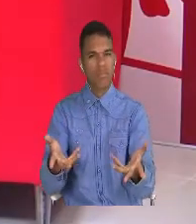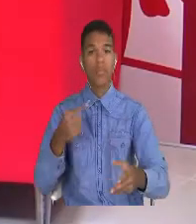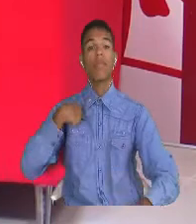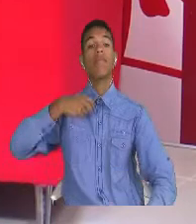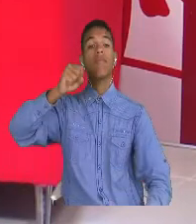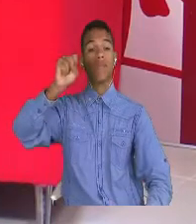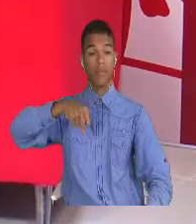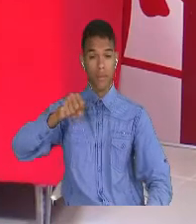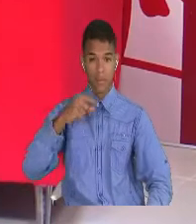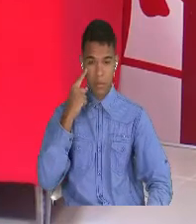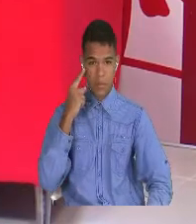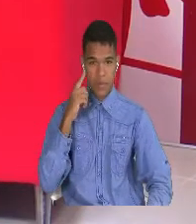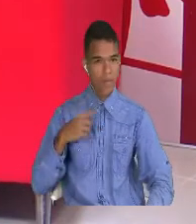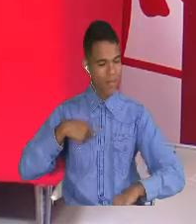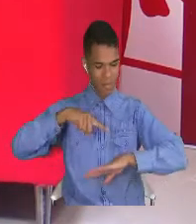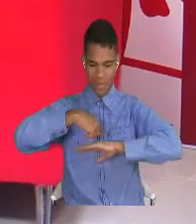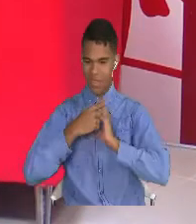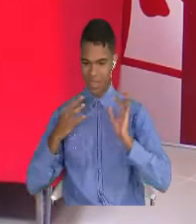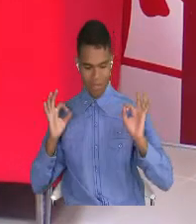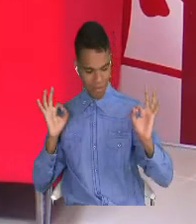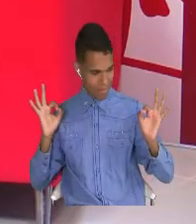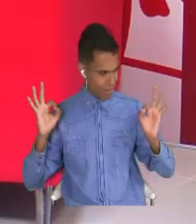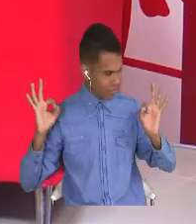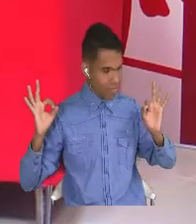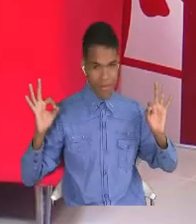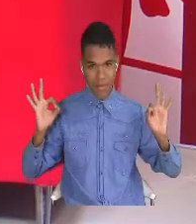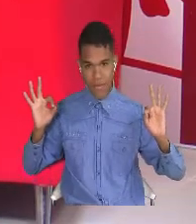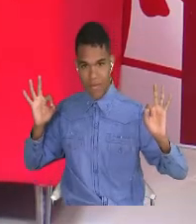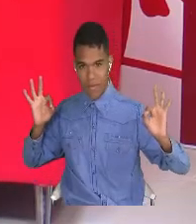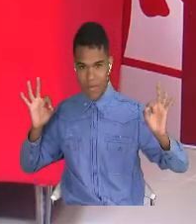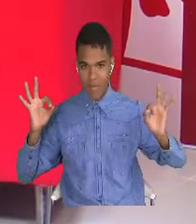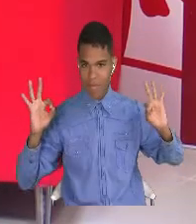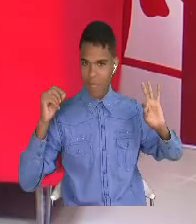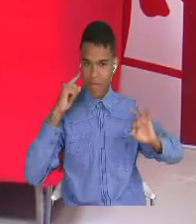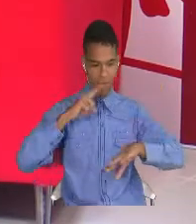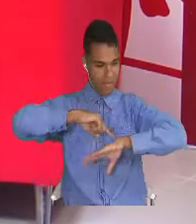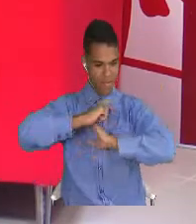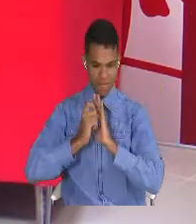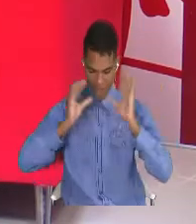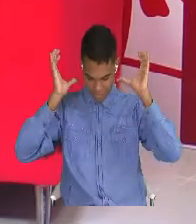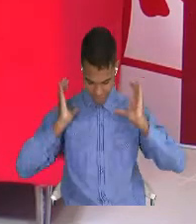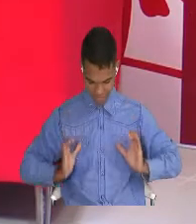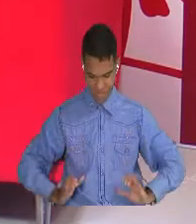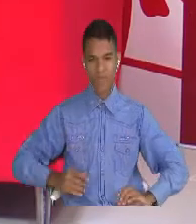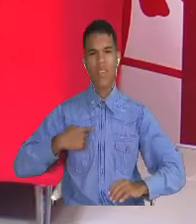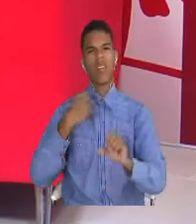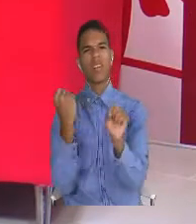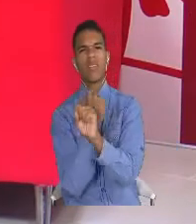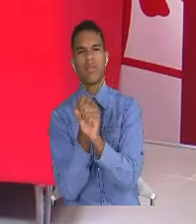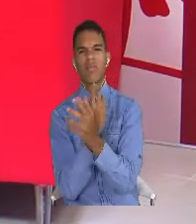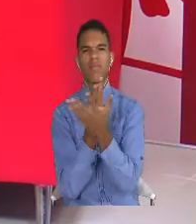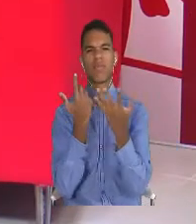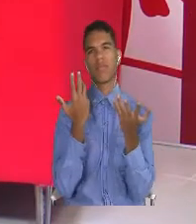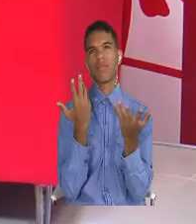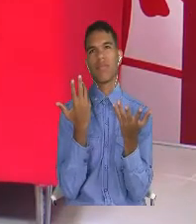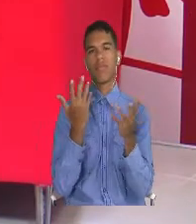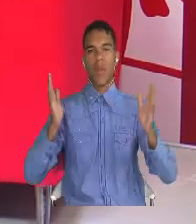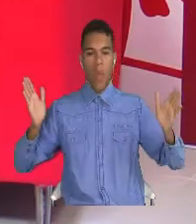servicio de estética integral y el servicio de estética más que todo para posoperatorios. Nosotros trabajamos paquetes reductores,